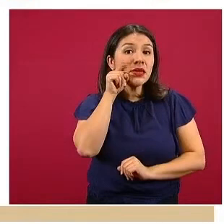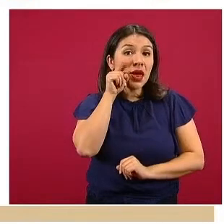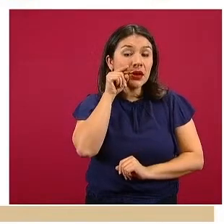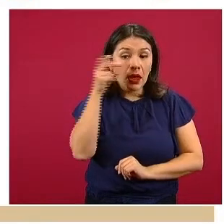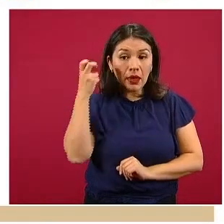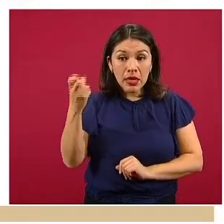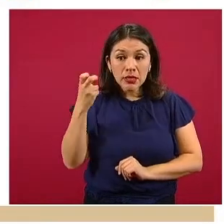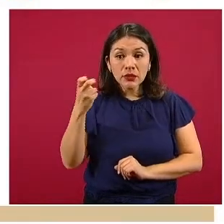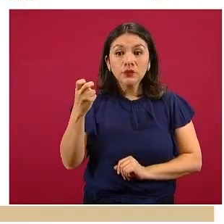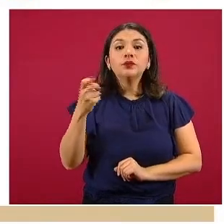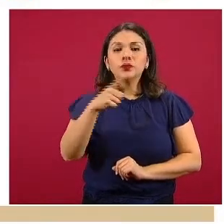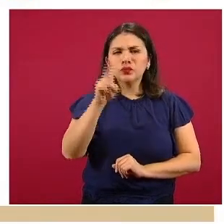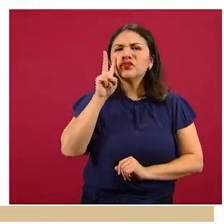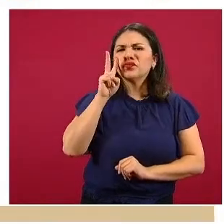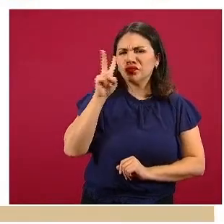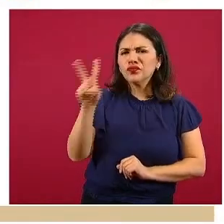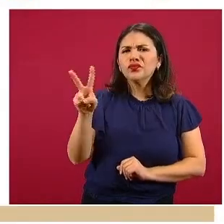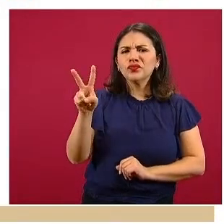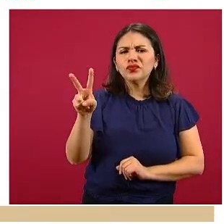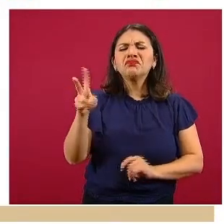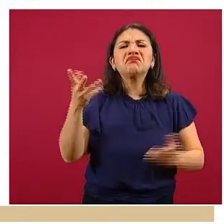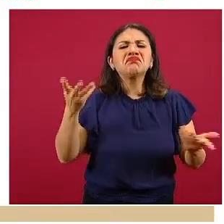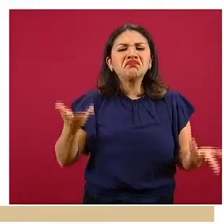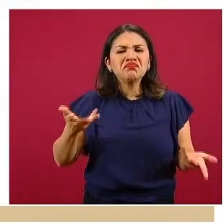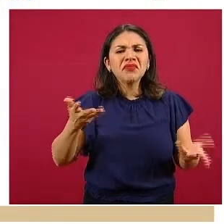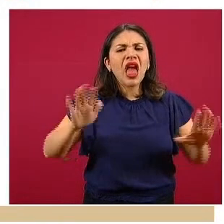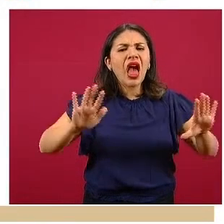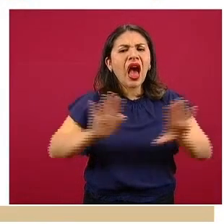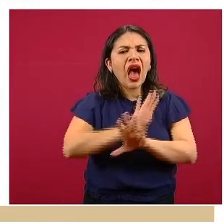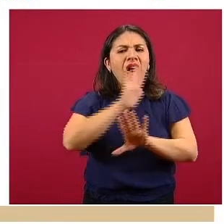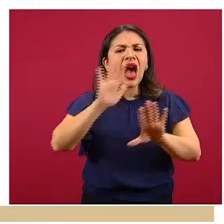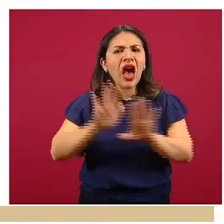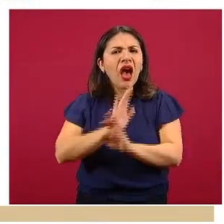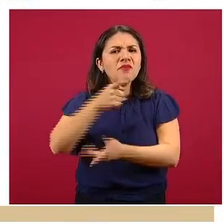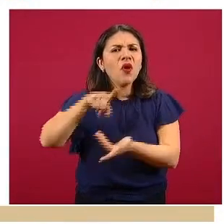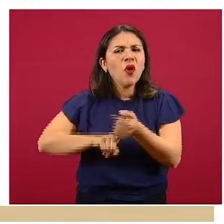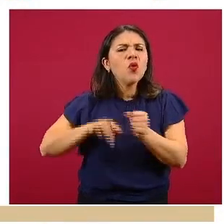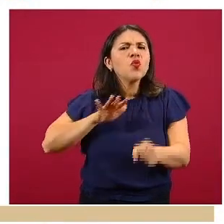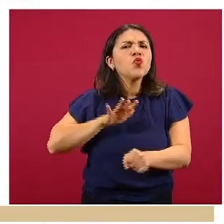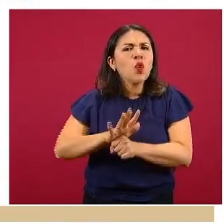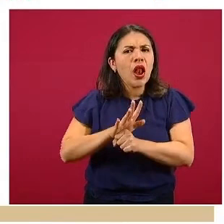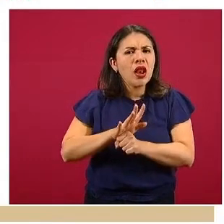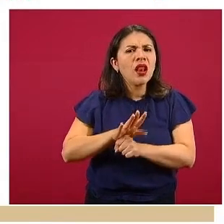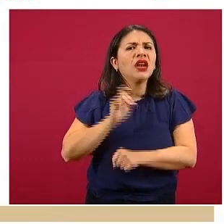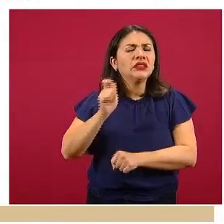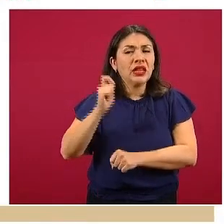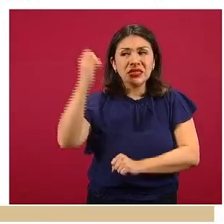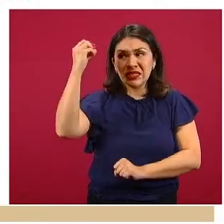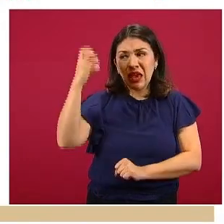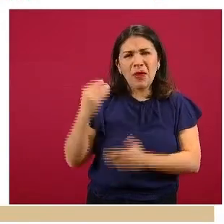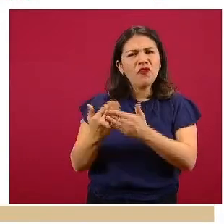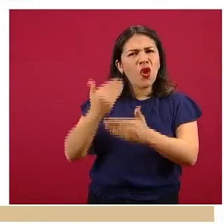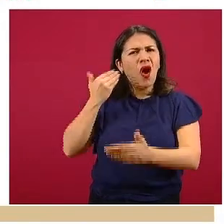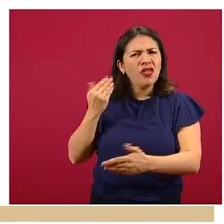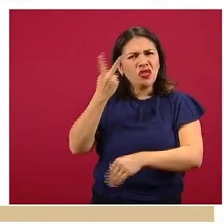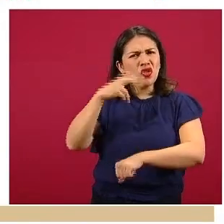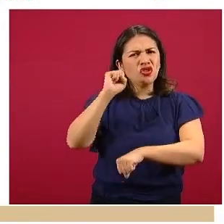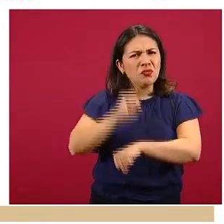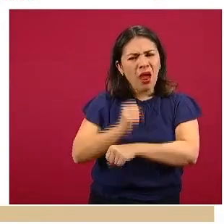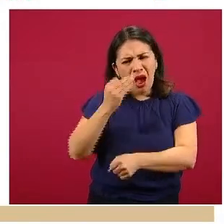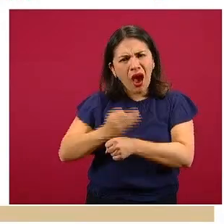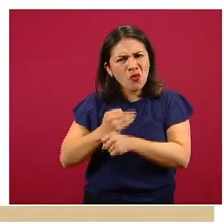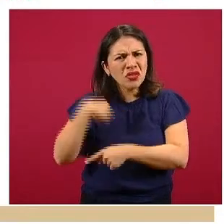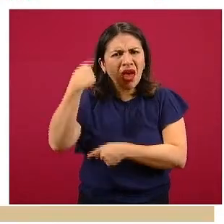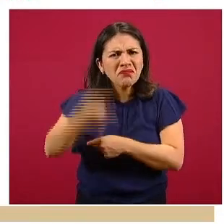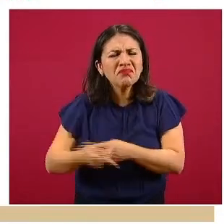y observamos cuáles son los cambios que hemos tenido en relación al semáforo anterior. De hecho, un